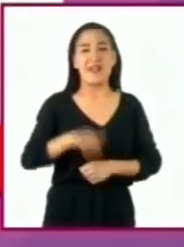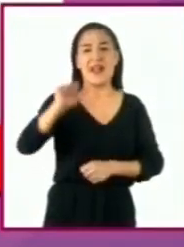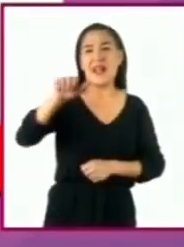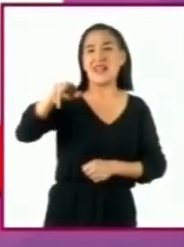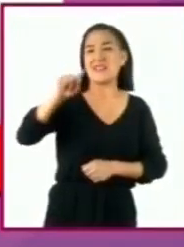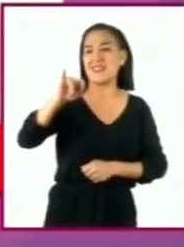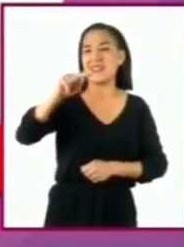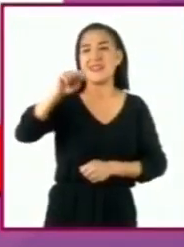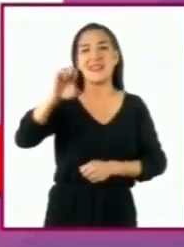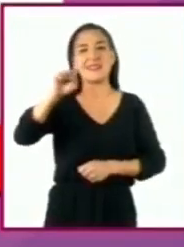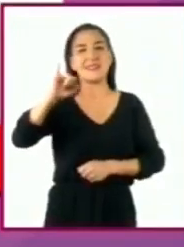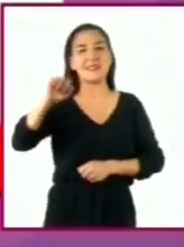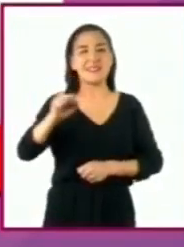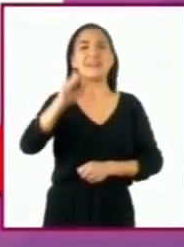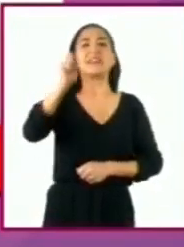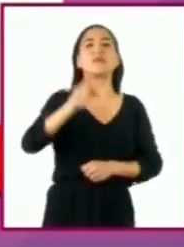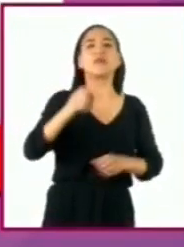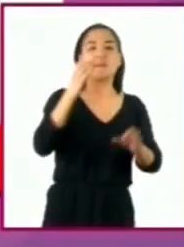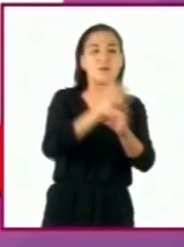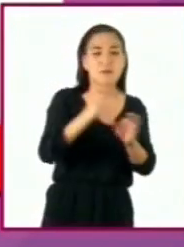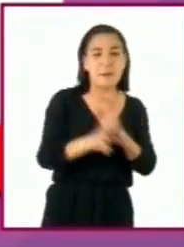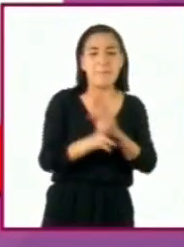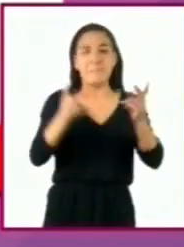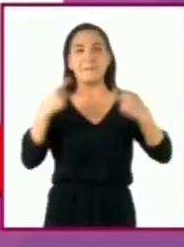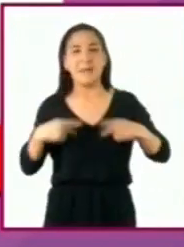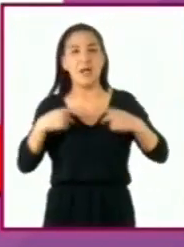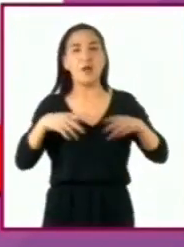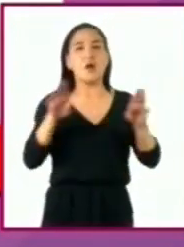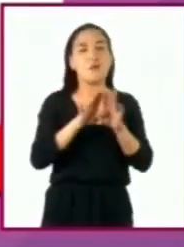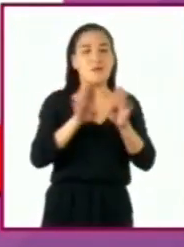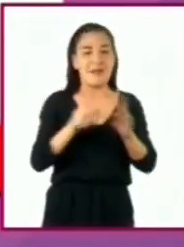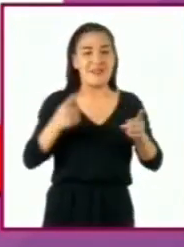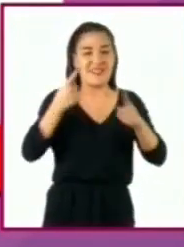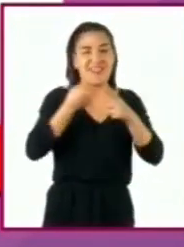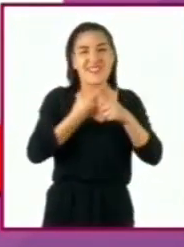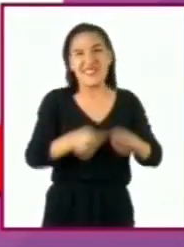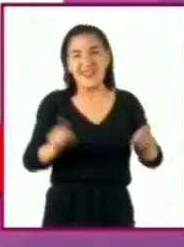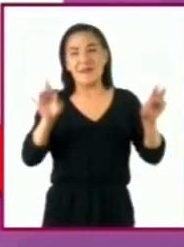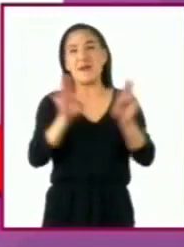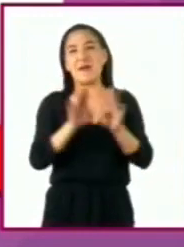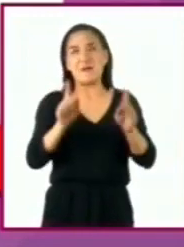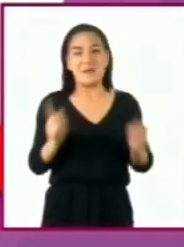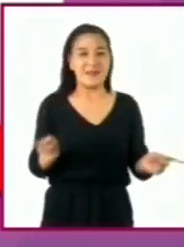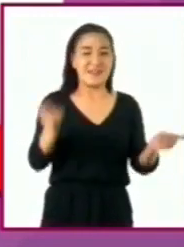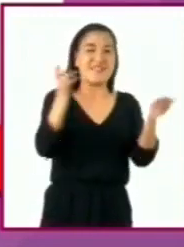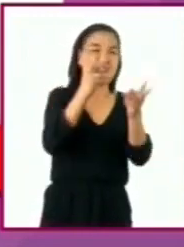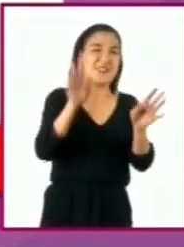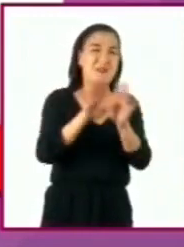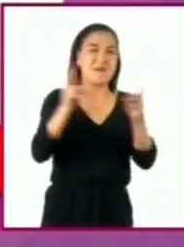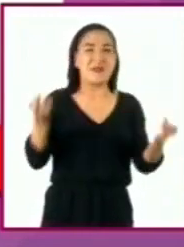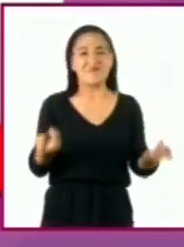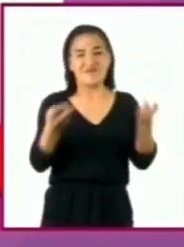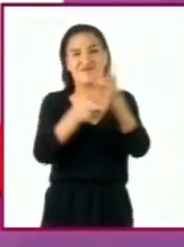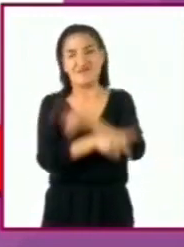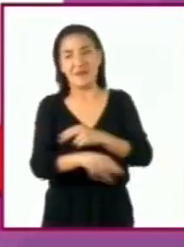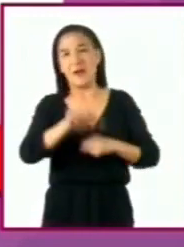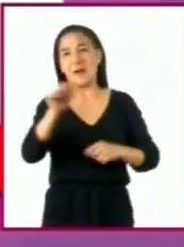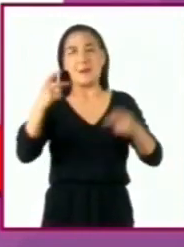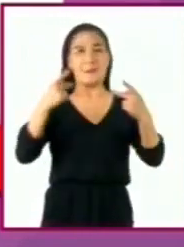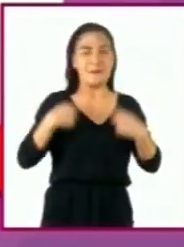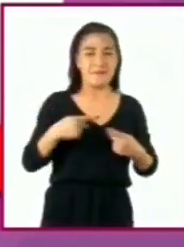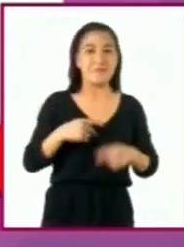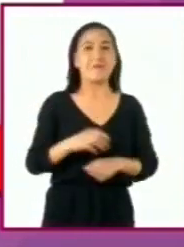Antítesis: cosa o persona que tiene las cualidades opuestas de otra o representa lo contrario de otra.